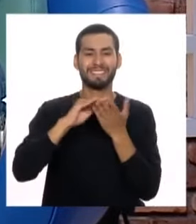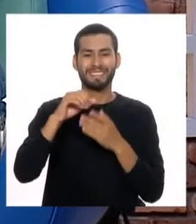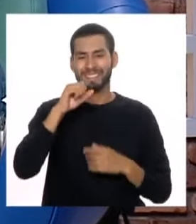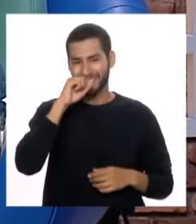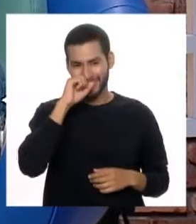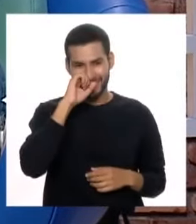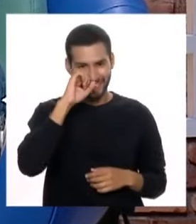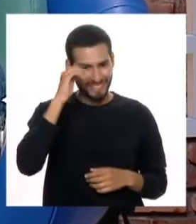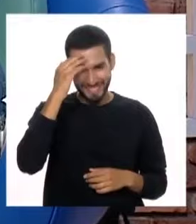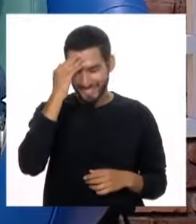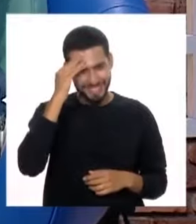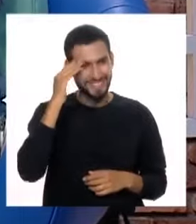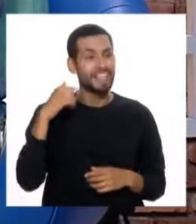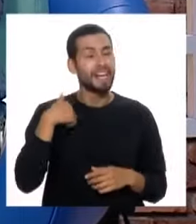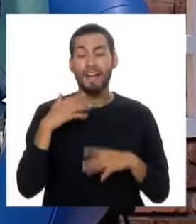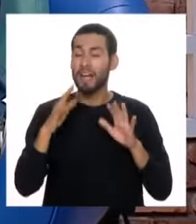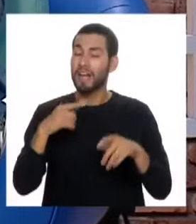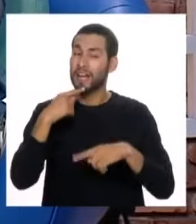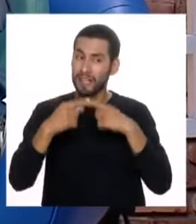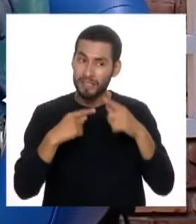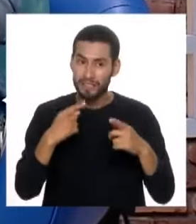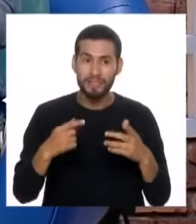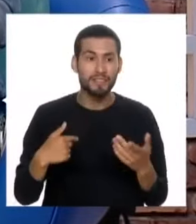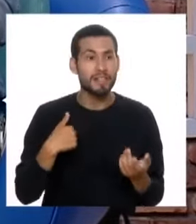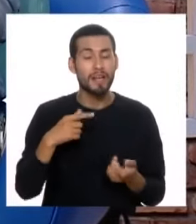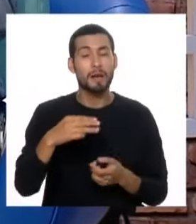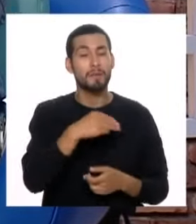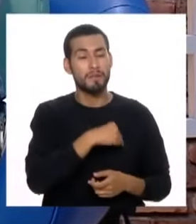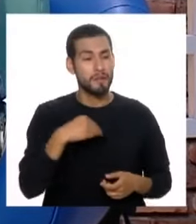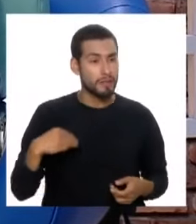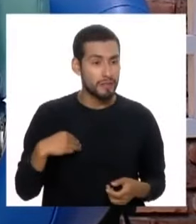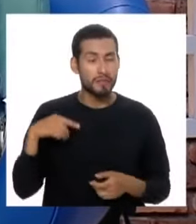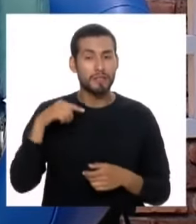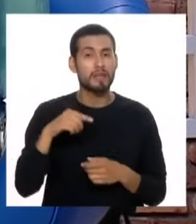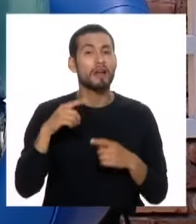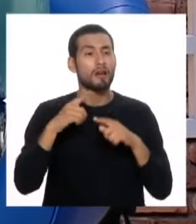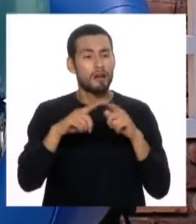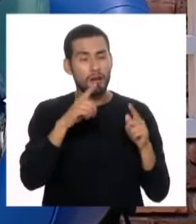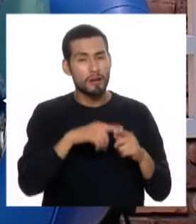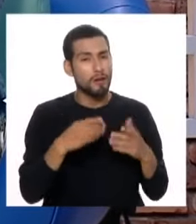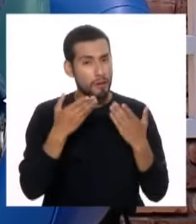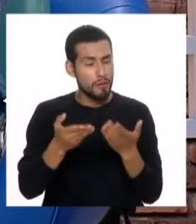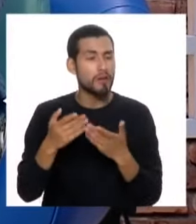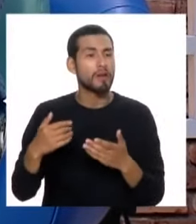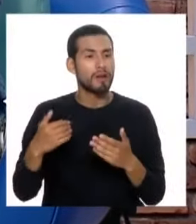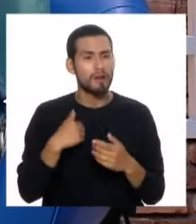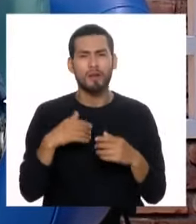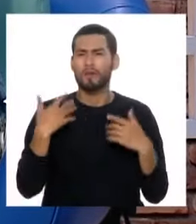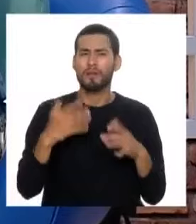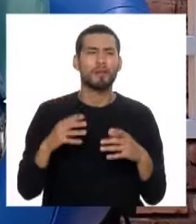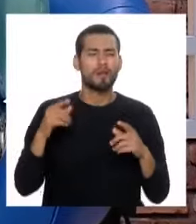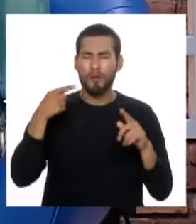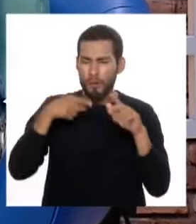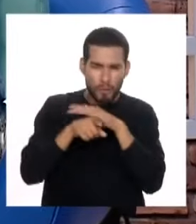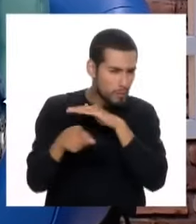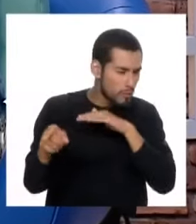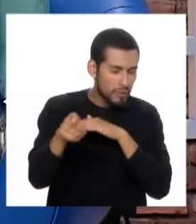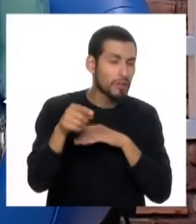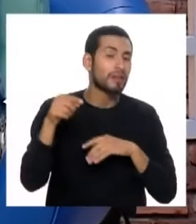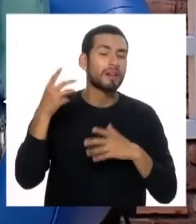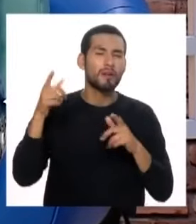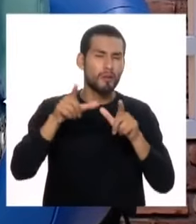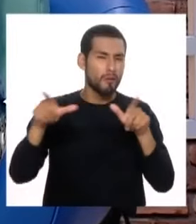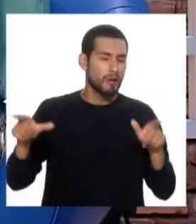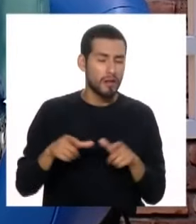Bueno, ya lo hemos venido hablando, pero el MIDIS viene realizando diversas campañas, llega a los lugares más recónditos y